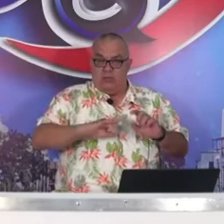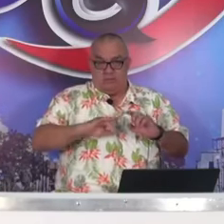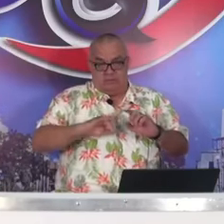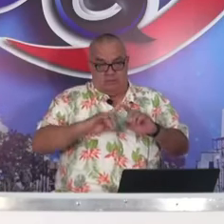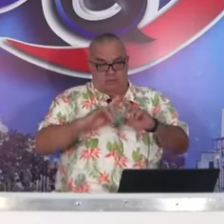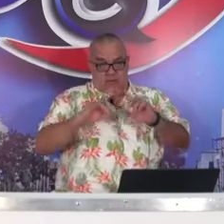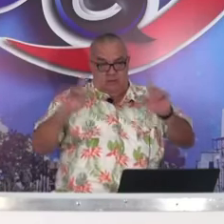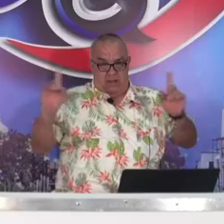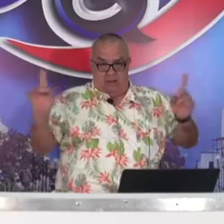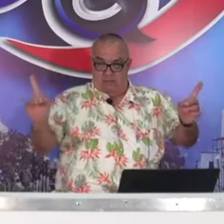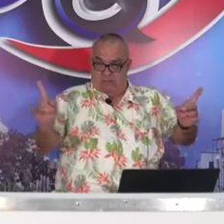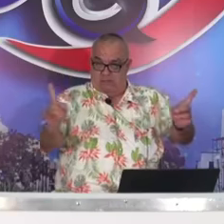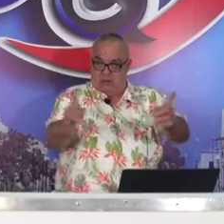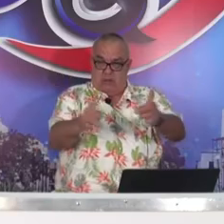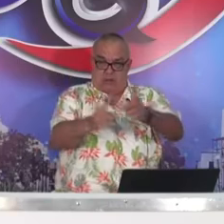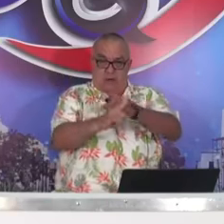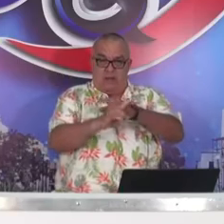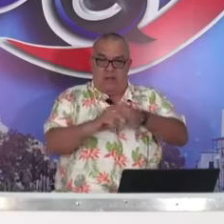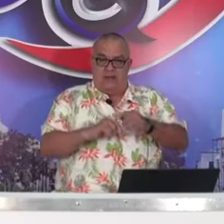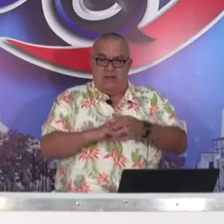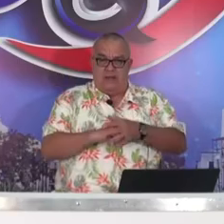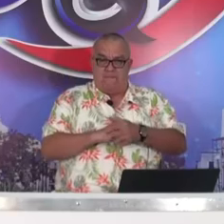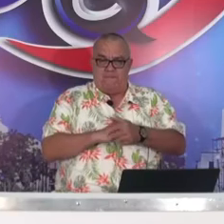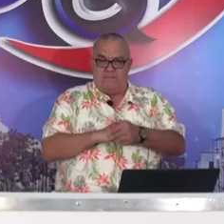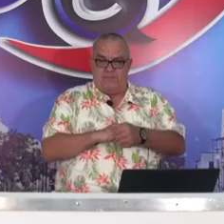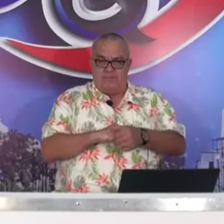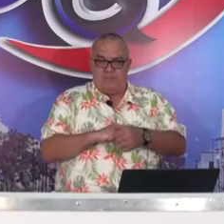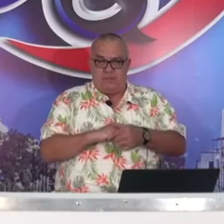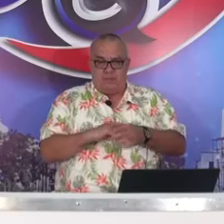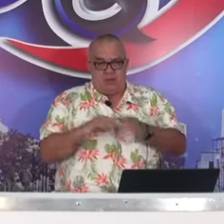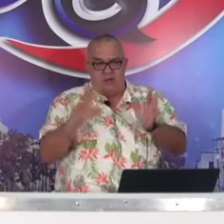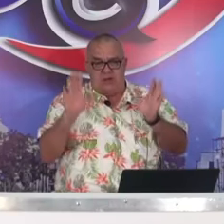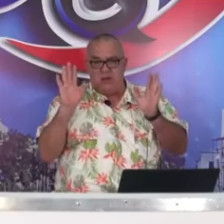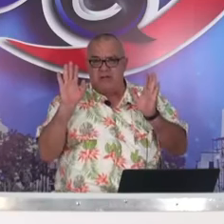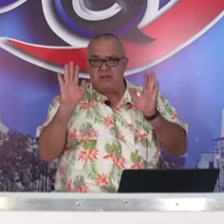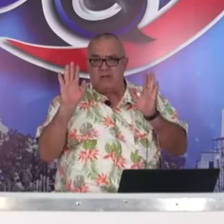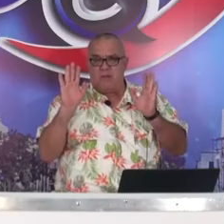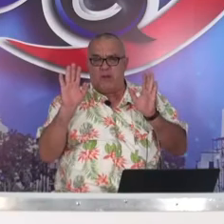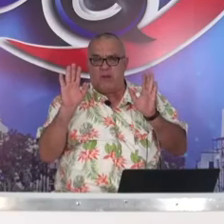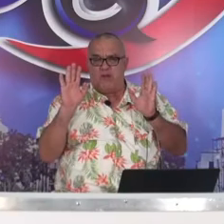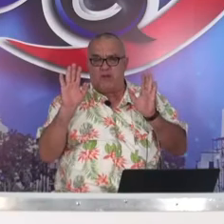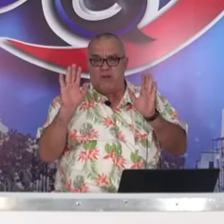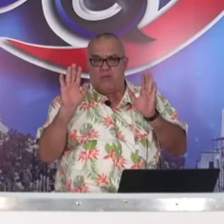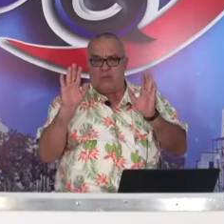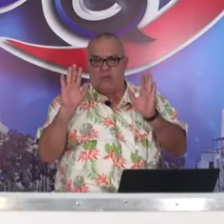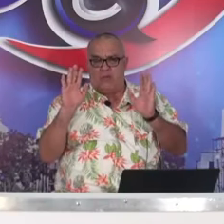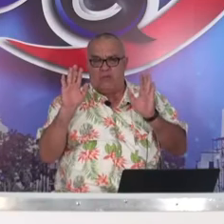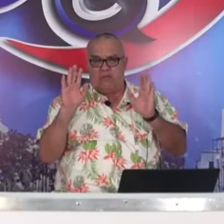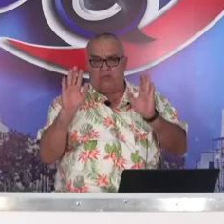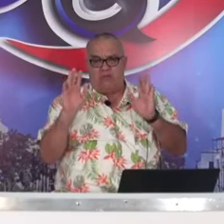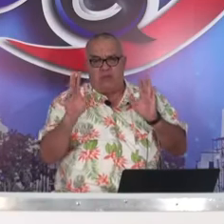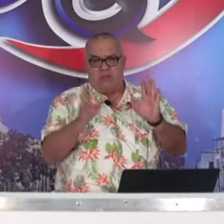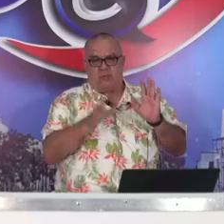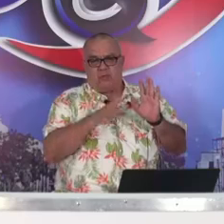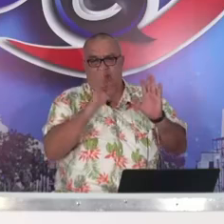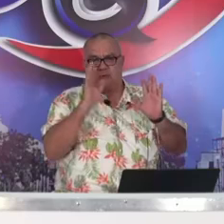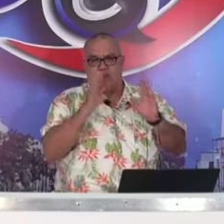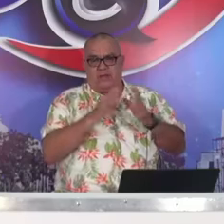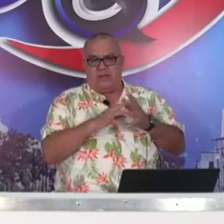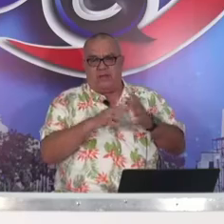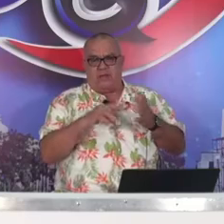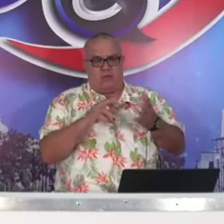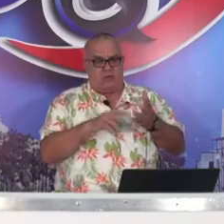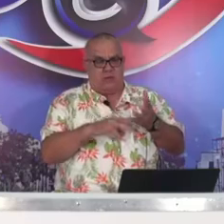todo, el hotel lo blindan. Aunque no tiene tanto parte de seguridad como veíamos con